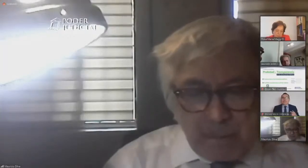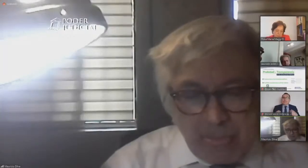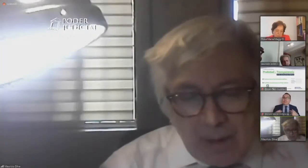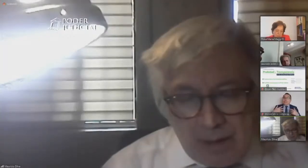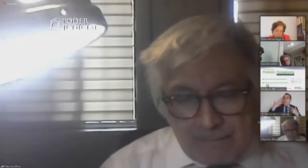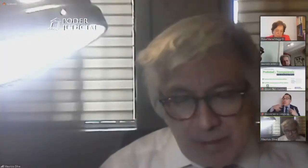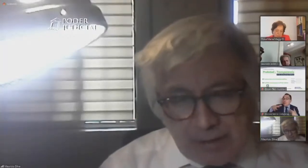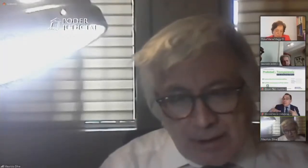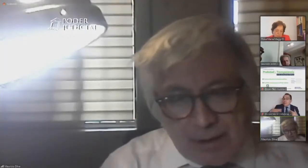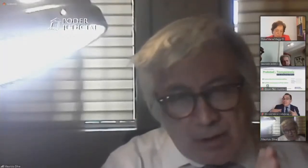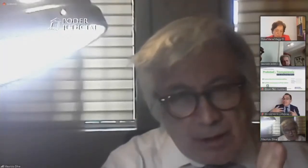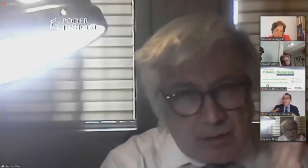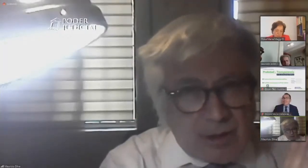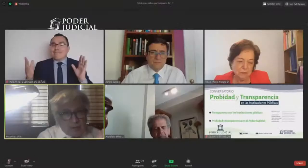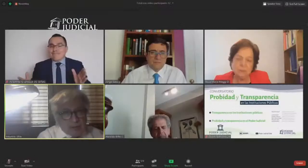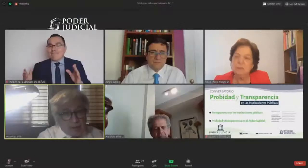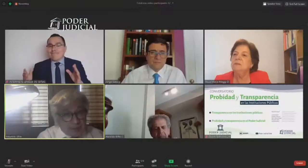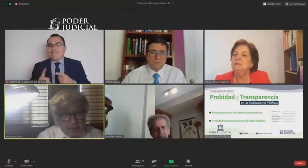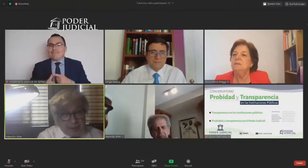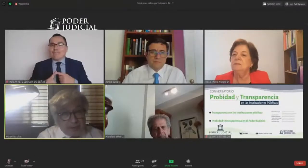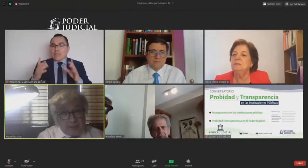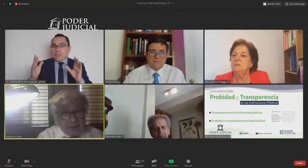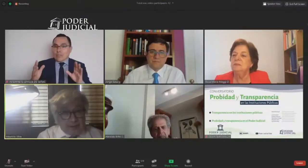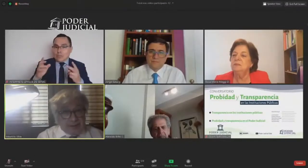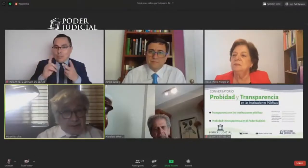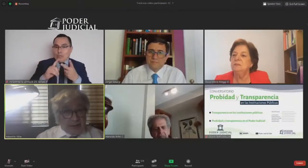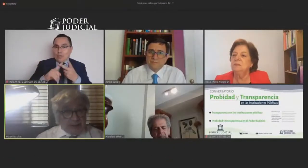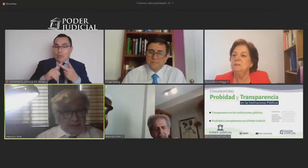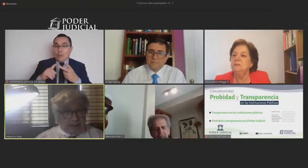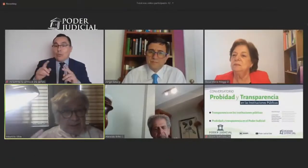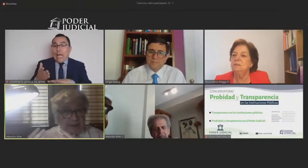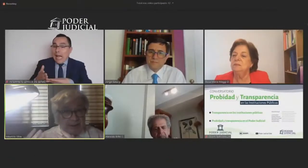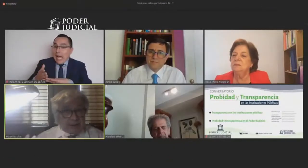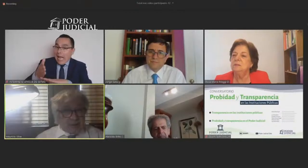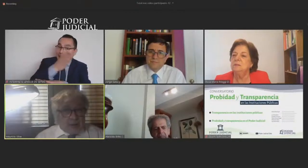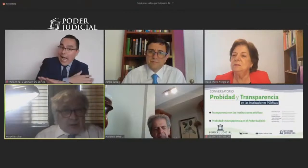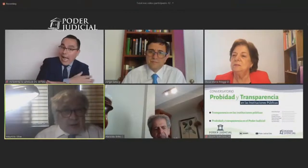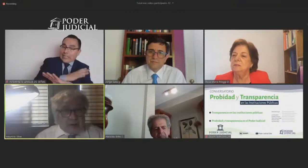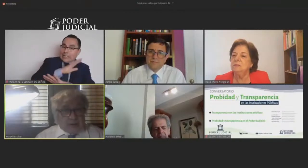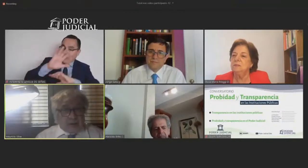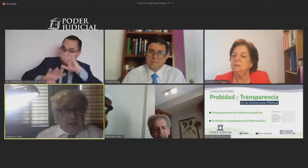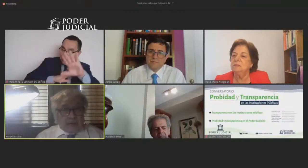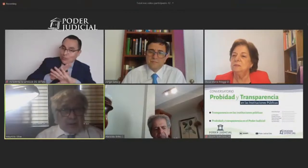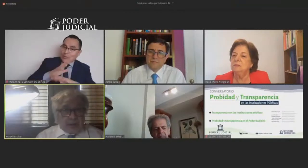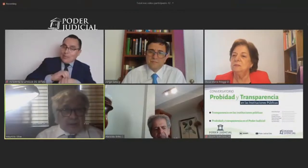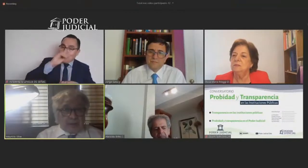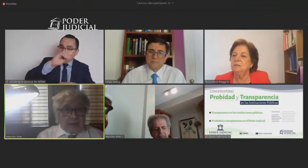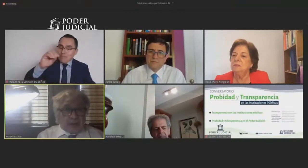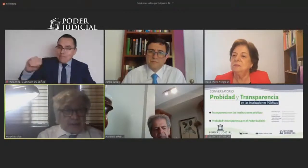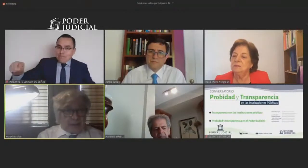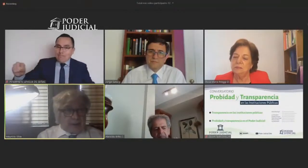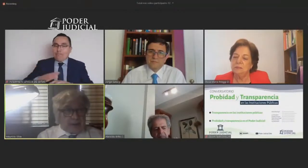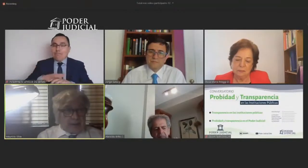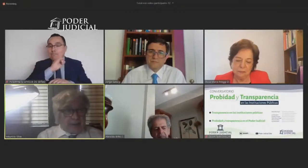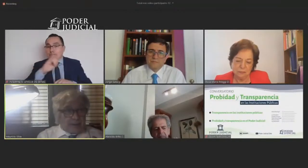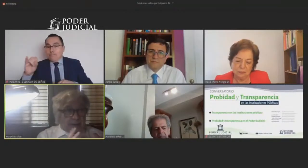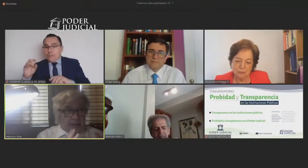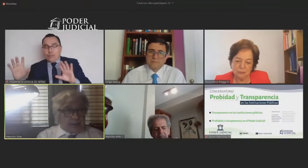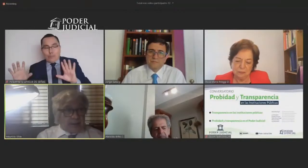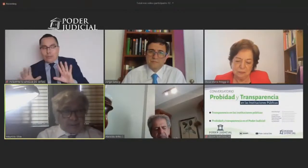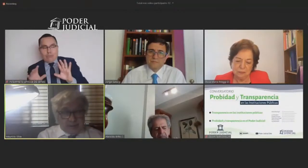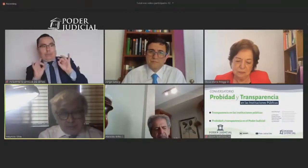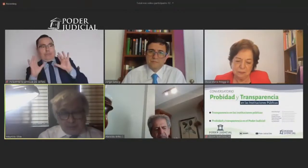fundamentalmente está la cuestión preventiva y está la parte de la reacción, ¿no es cierto?, que obviamente está